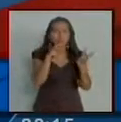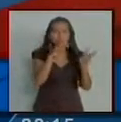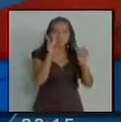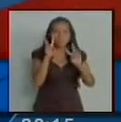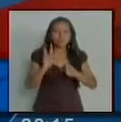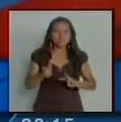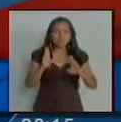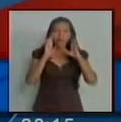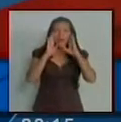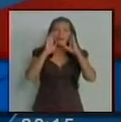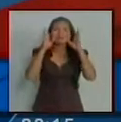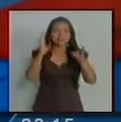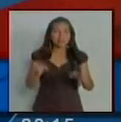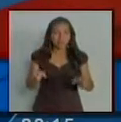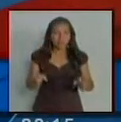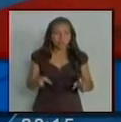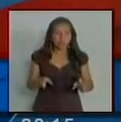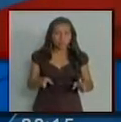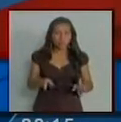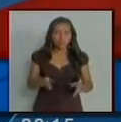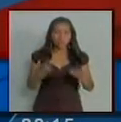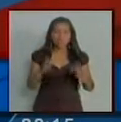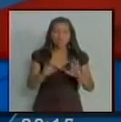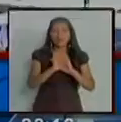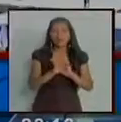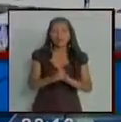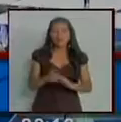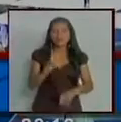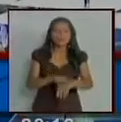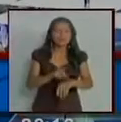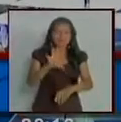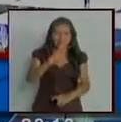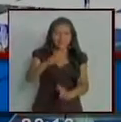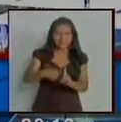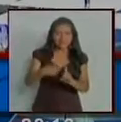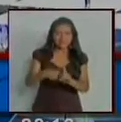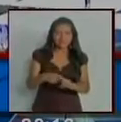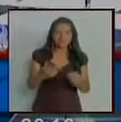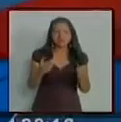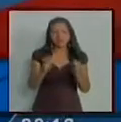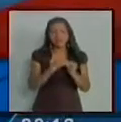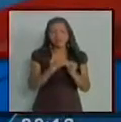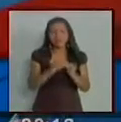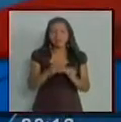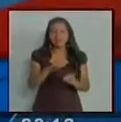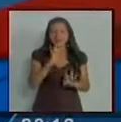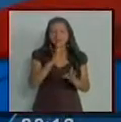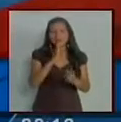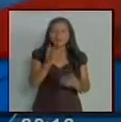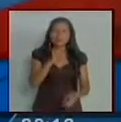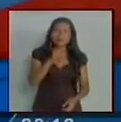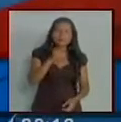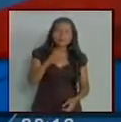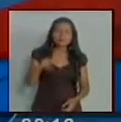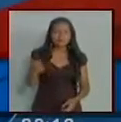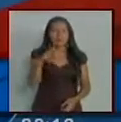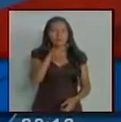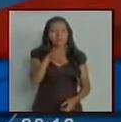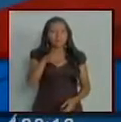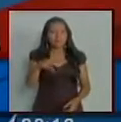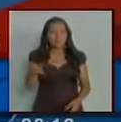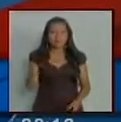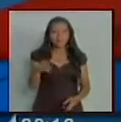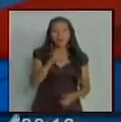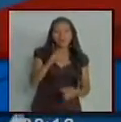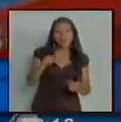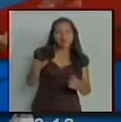propias emisiones que ellos realizan. Entonces estamos en la etapa de las silabaciones, ¿no? Está jugando pa, pa, pa, pa, pa, ta, ta, ta, ta, ta, está